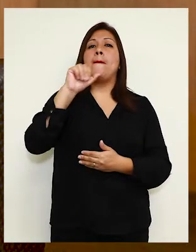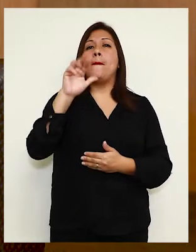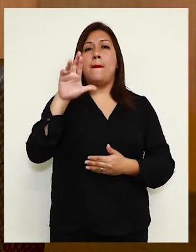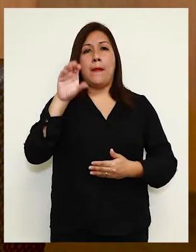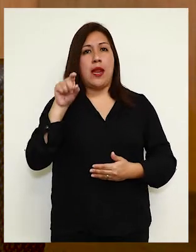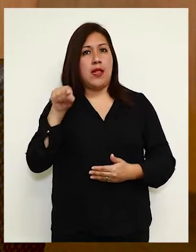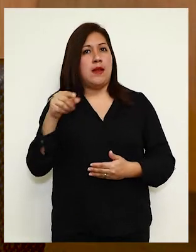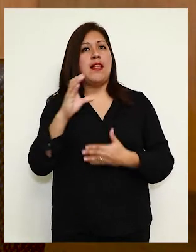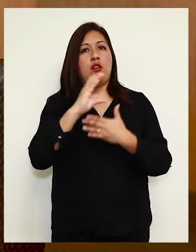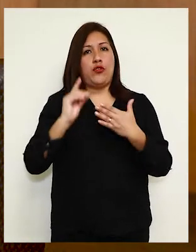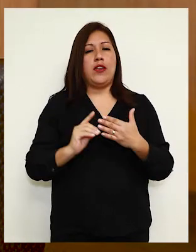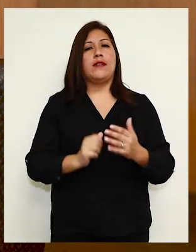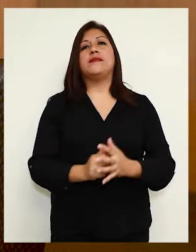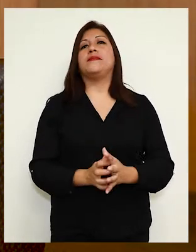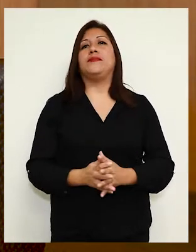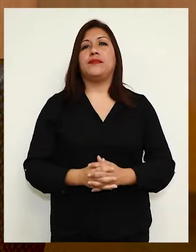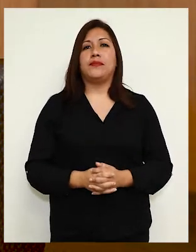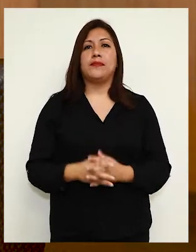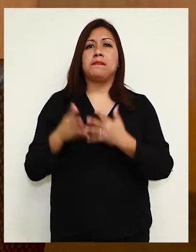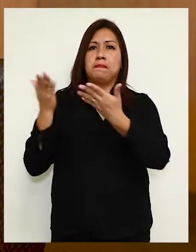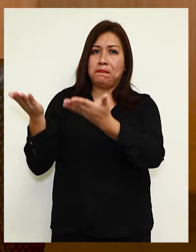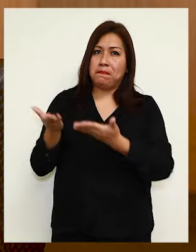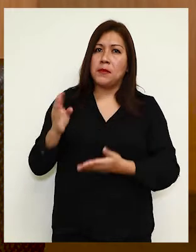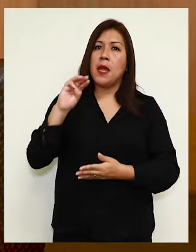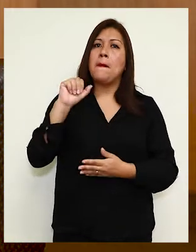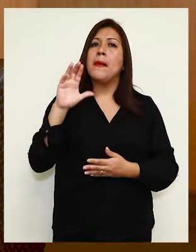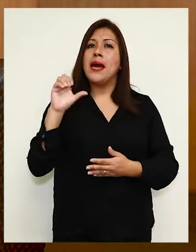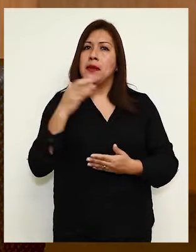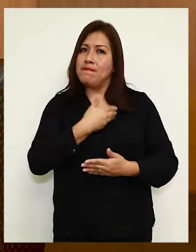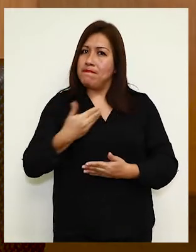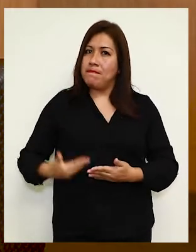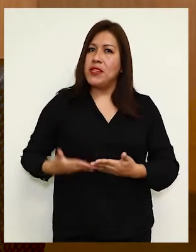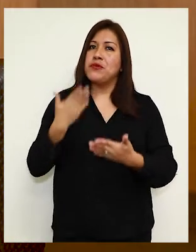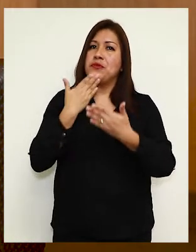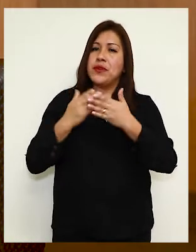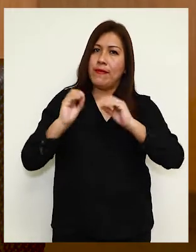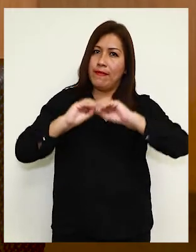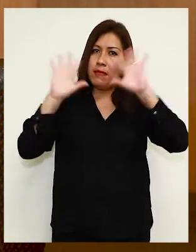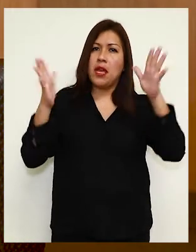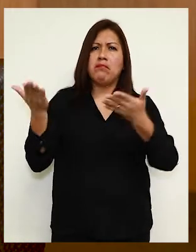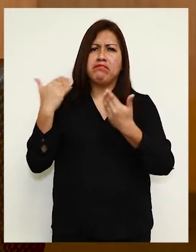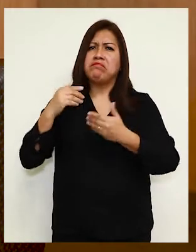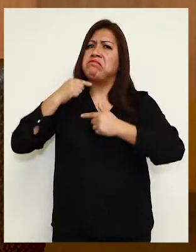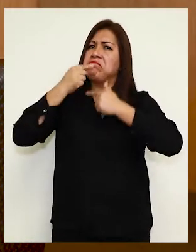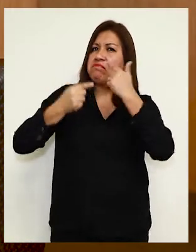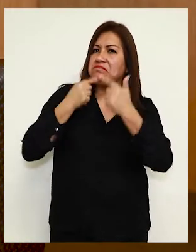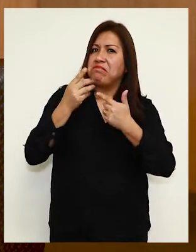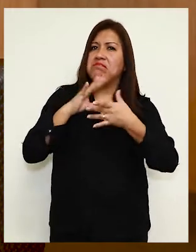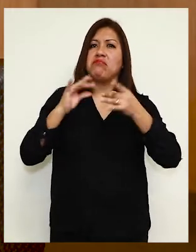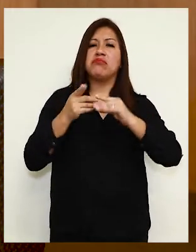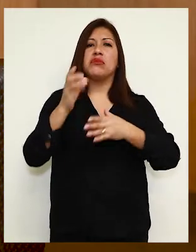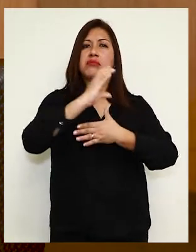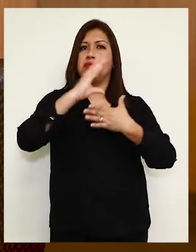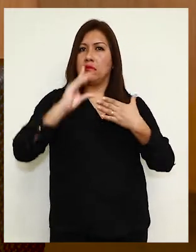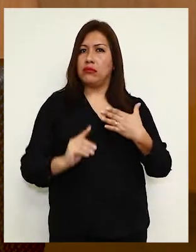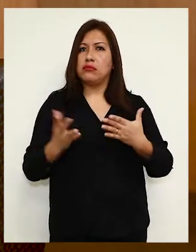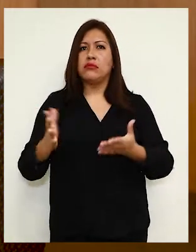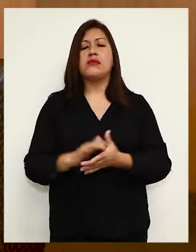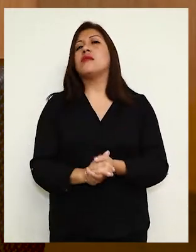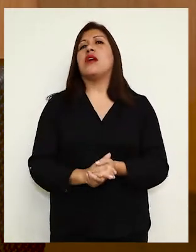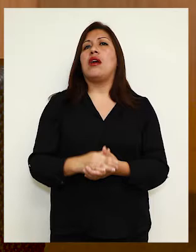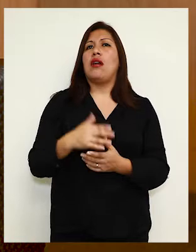Gamarra Labarrera, presidente del CONADIS. Marco Antonio, ¿qué tal? Muy buenos días. Cuéntenos sobre CONADIS.